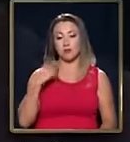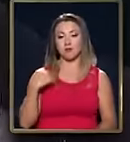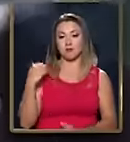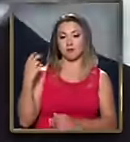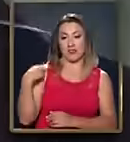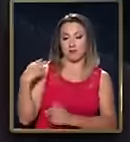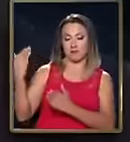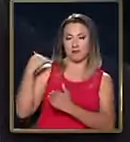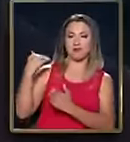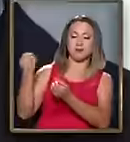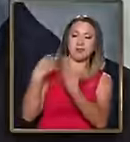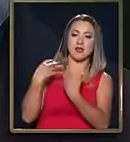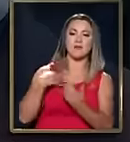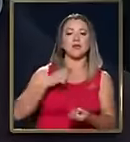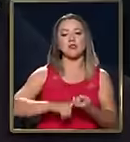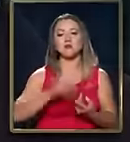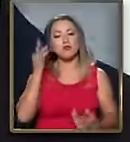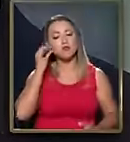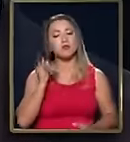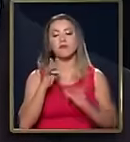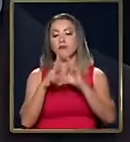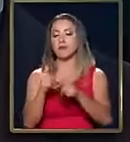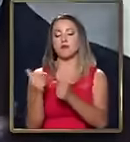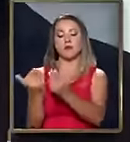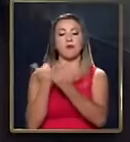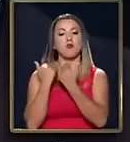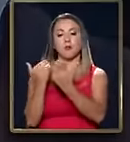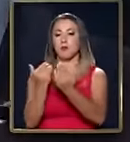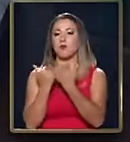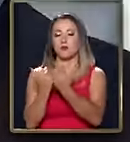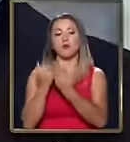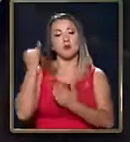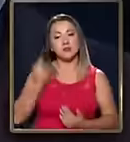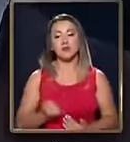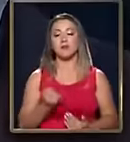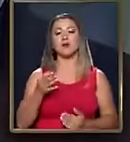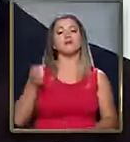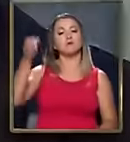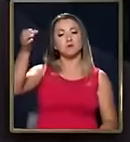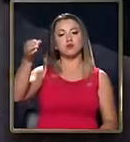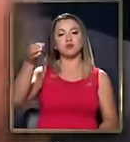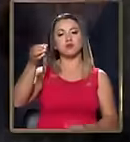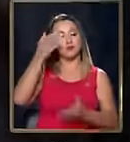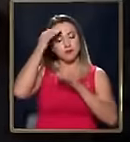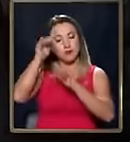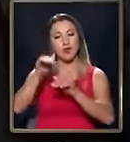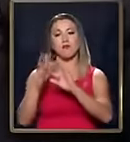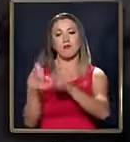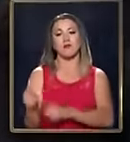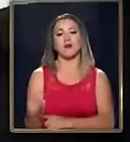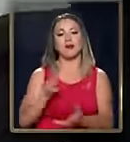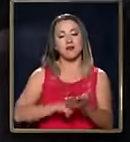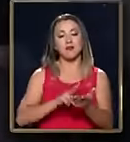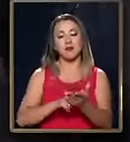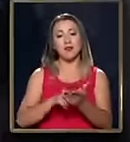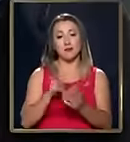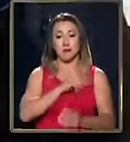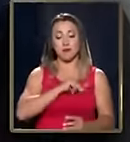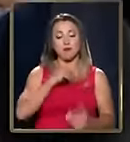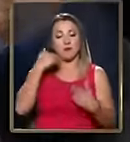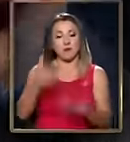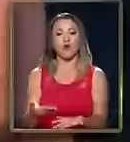De verdad, mi señora. Siempre uno tiene la familia que lo está apoyando ahí. Para la familia y luego la familia para todos ustedes que de alguna forma